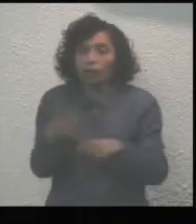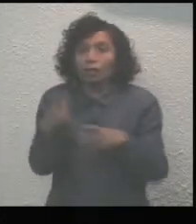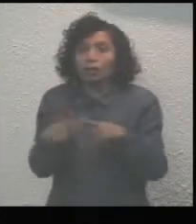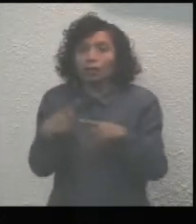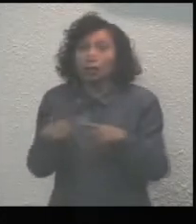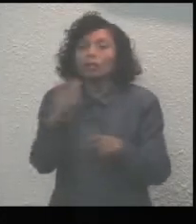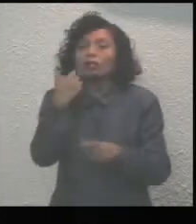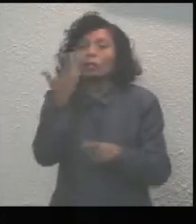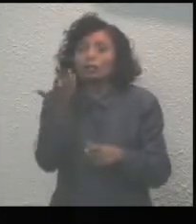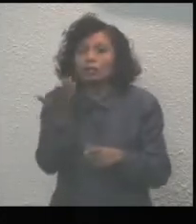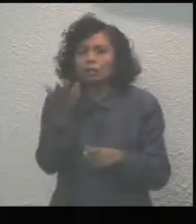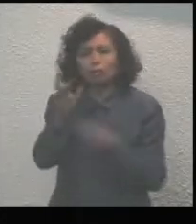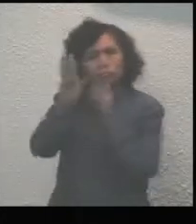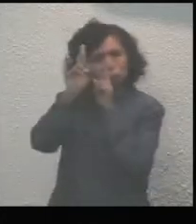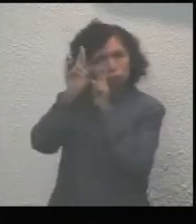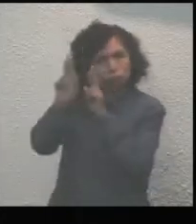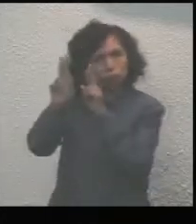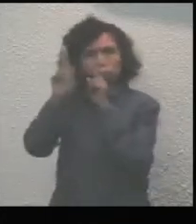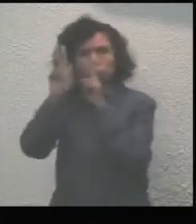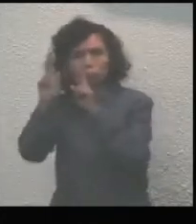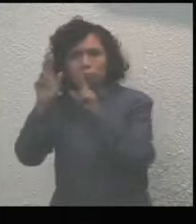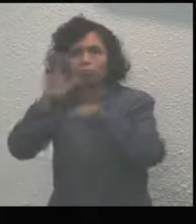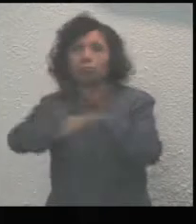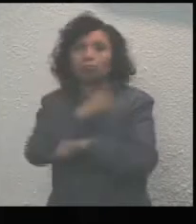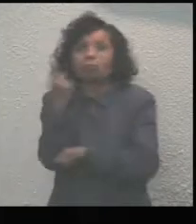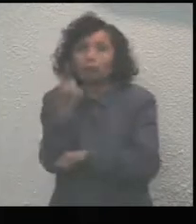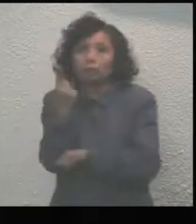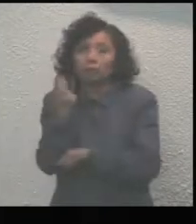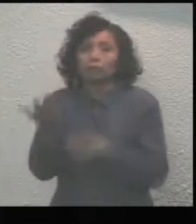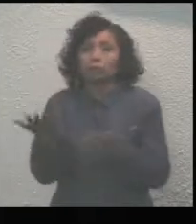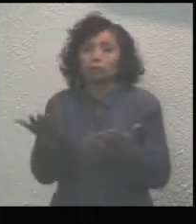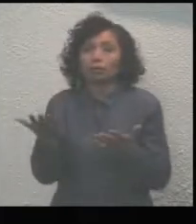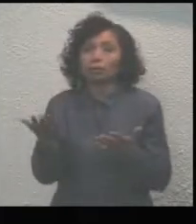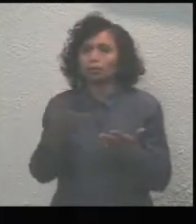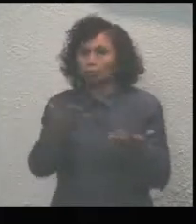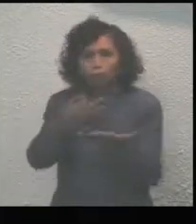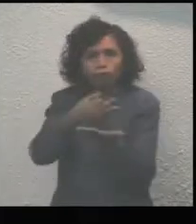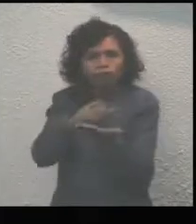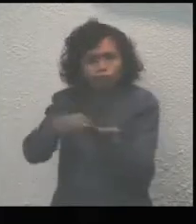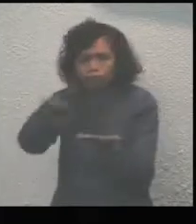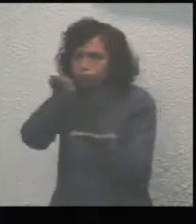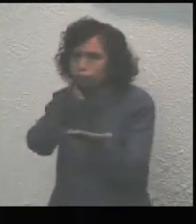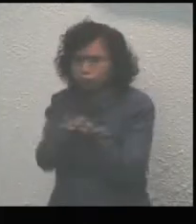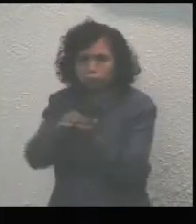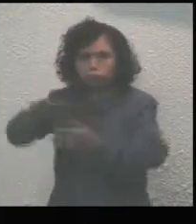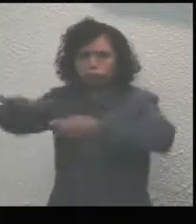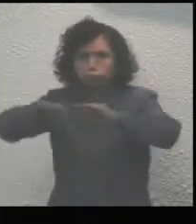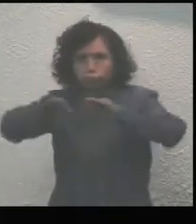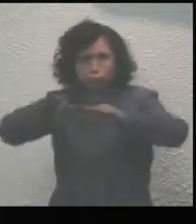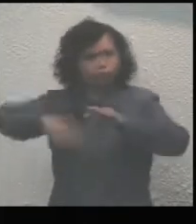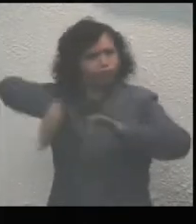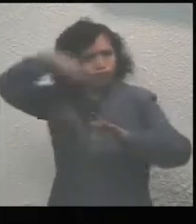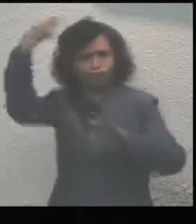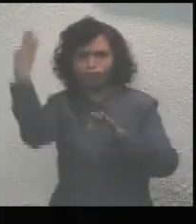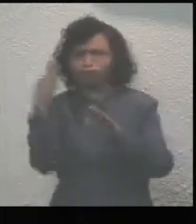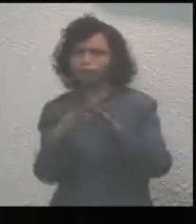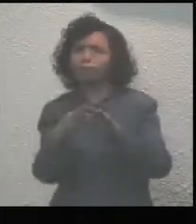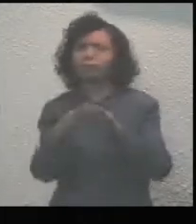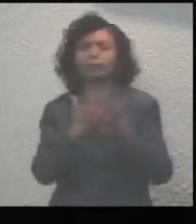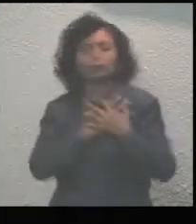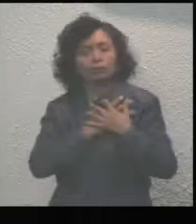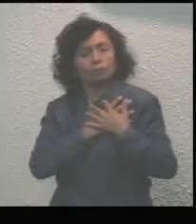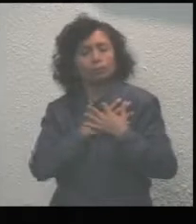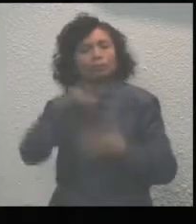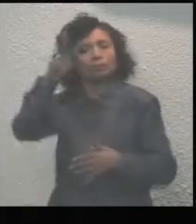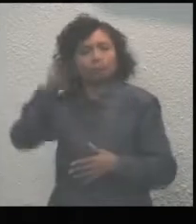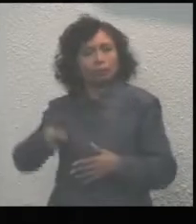un especial reconocimiento, porque la gran mayoría son honestas, eficientes y tienen arraigo y amor verdadero